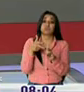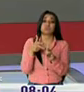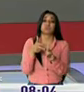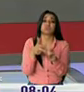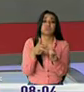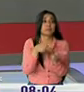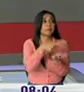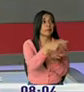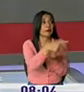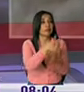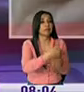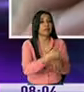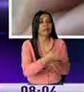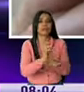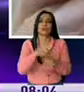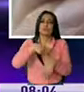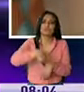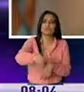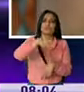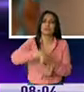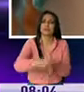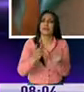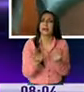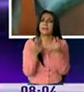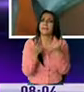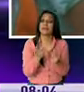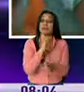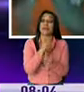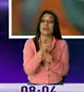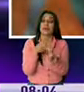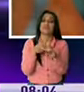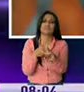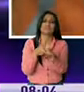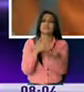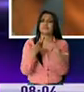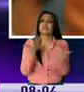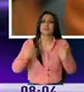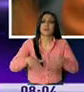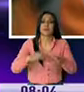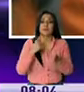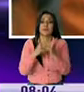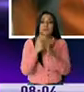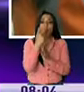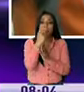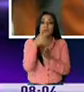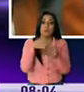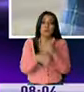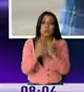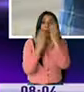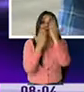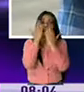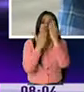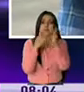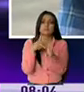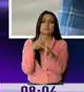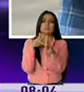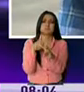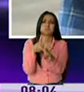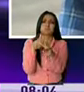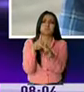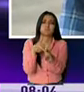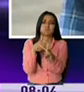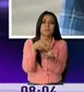esta manera evitamos los trancones. O sea, créanme, la verdad es que uno ve cuando está en el túnel Guayasamil el trancón que hay por